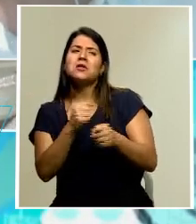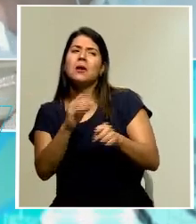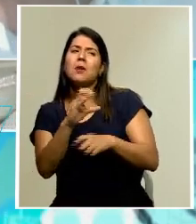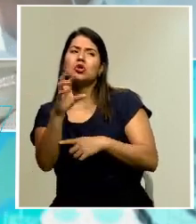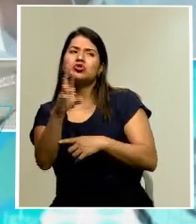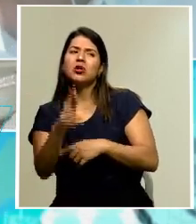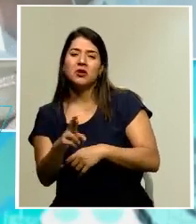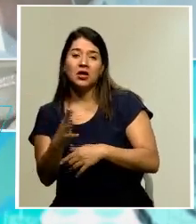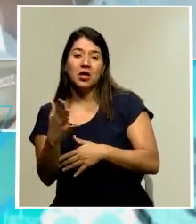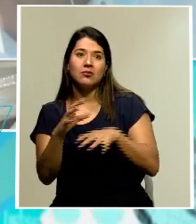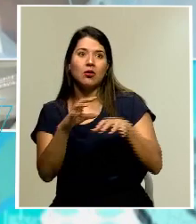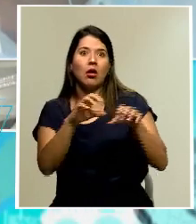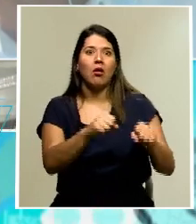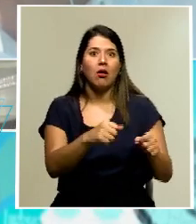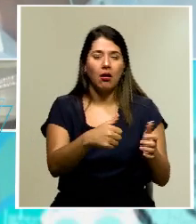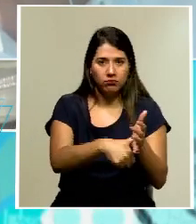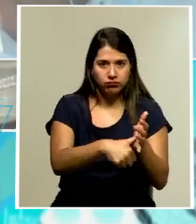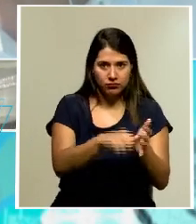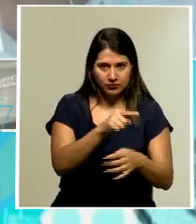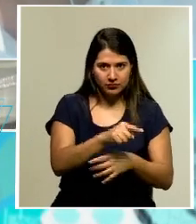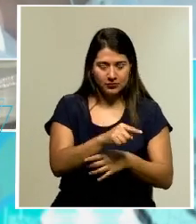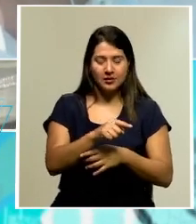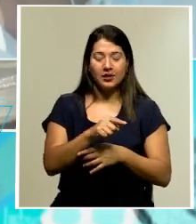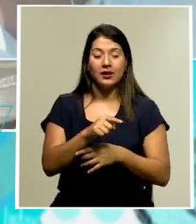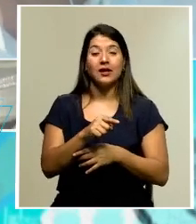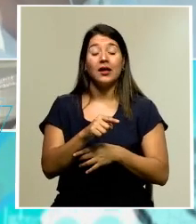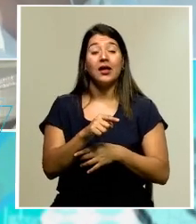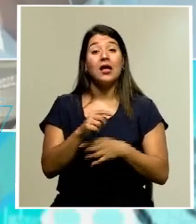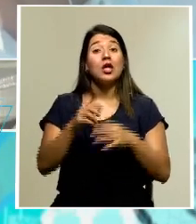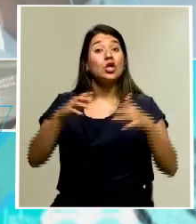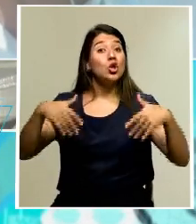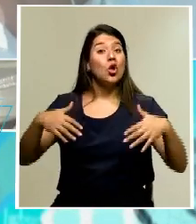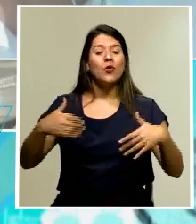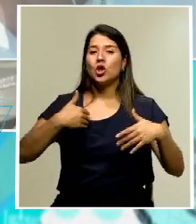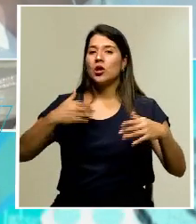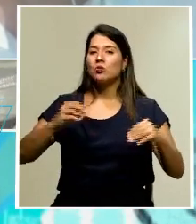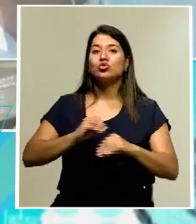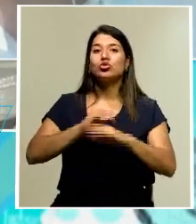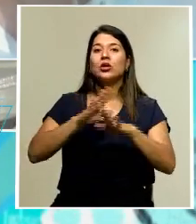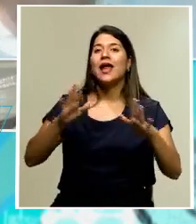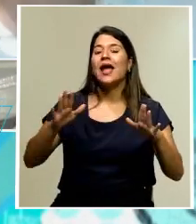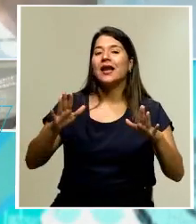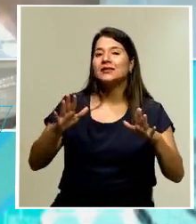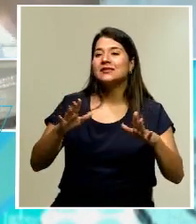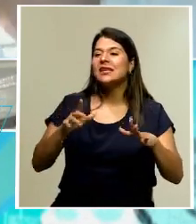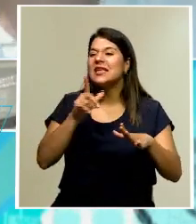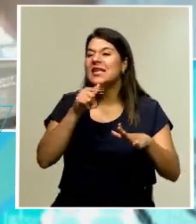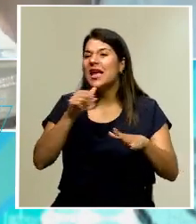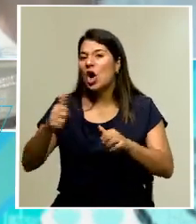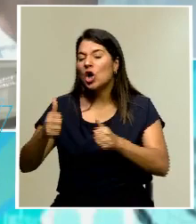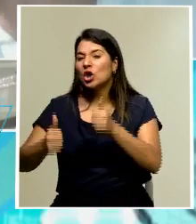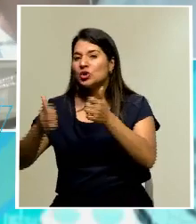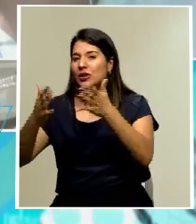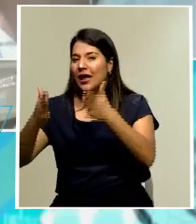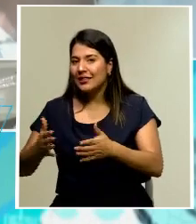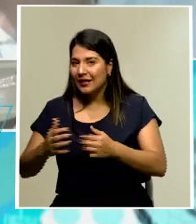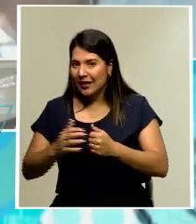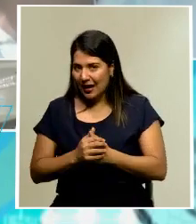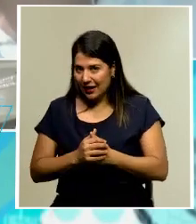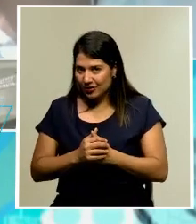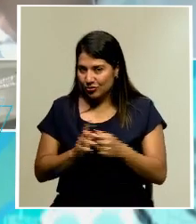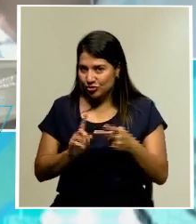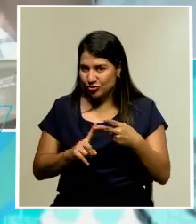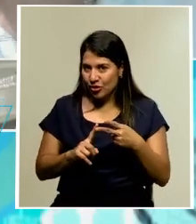ha definido aún, y es con quién tendrá que medirse y con qué agenda va a tener